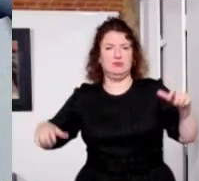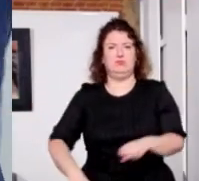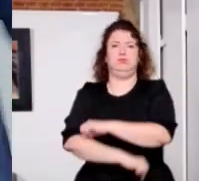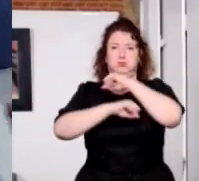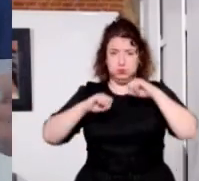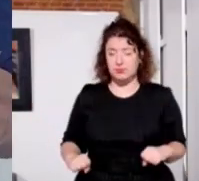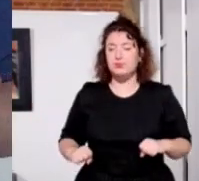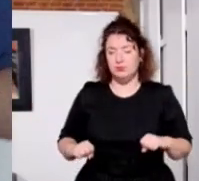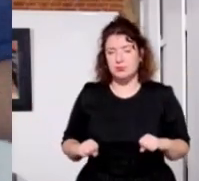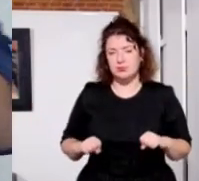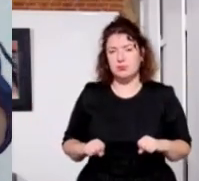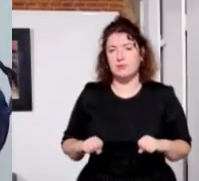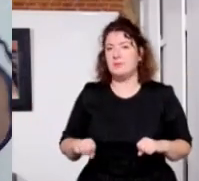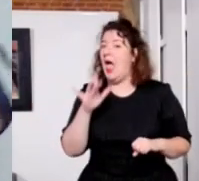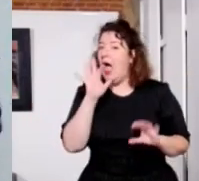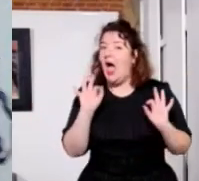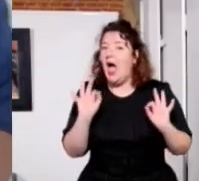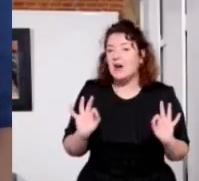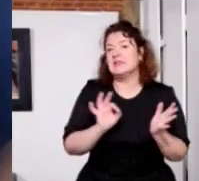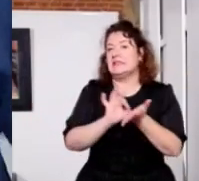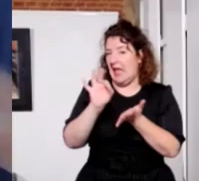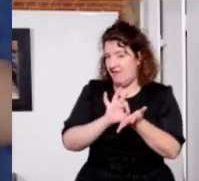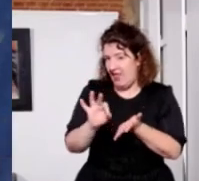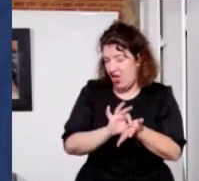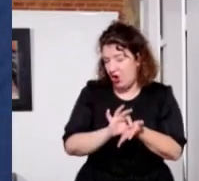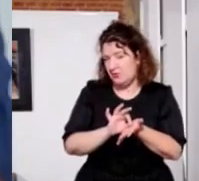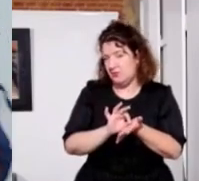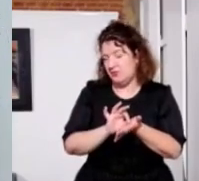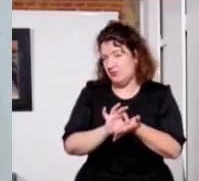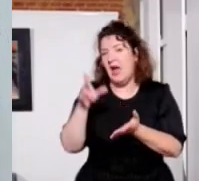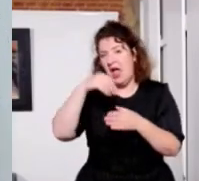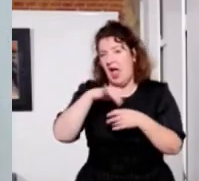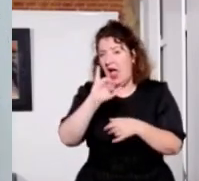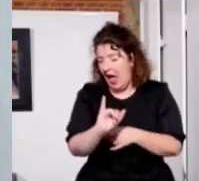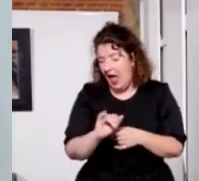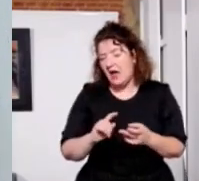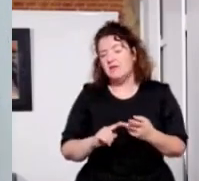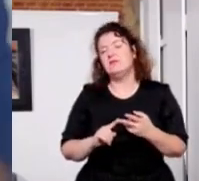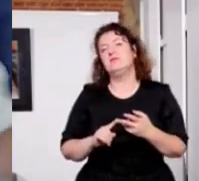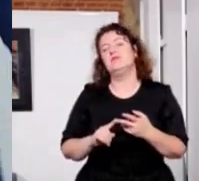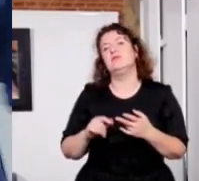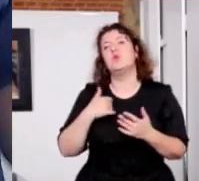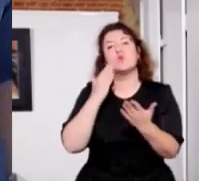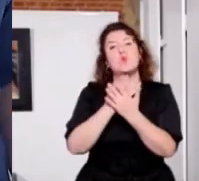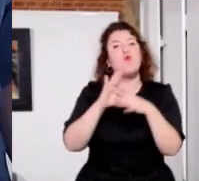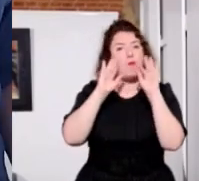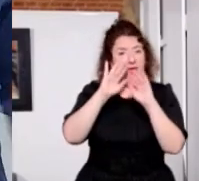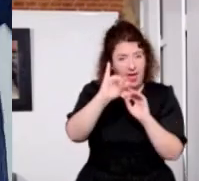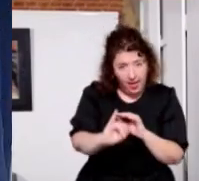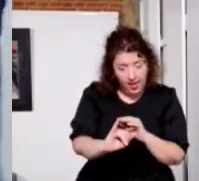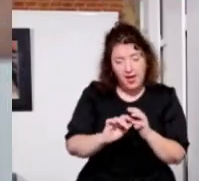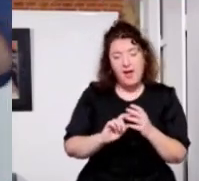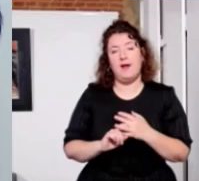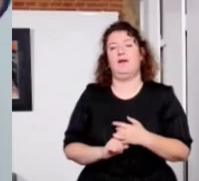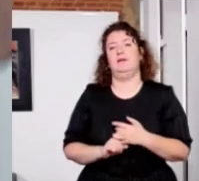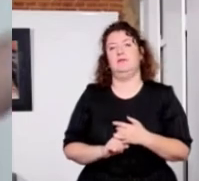y todo esto esté. Ahora sale servicios. Ya tenemos servicios en la Volunteca. Ya tenemos cursos de formación